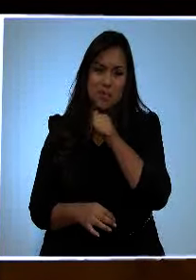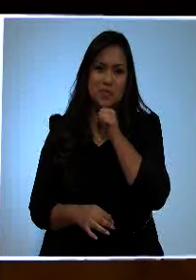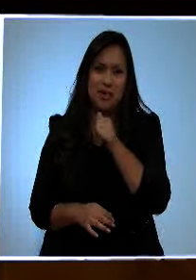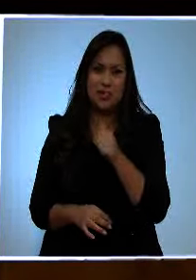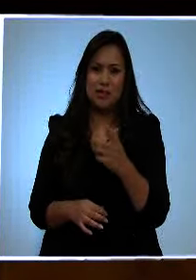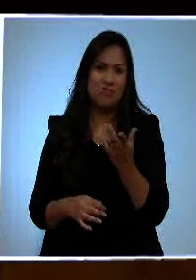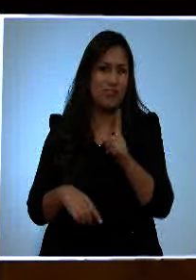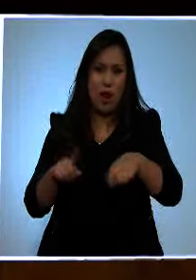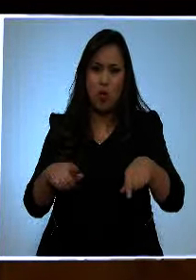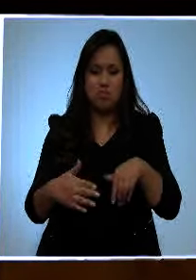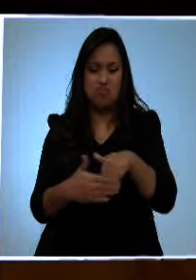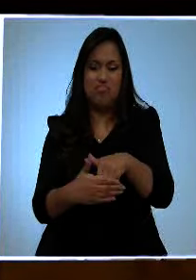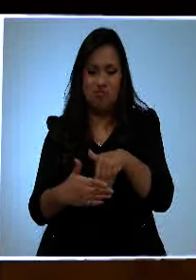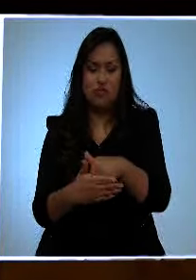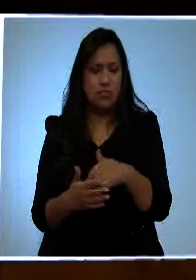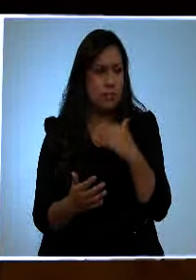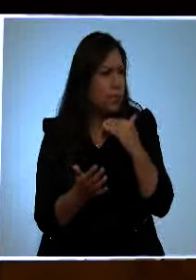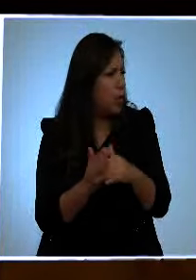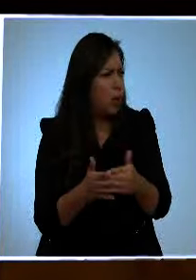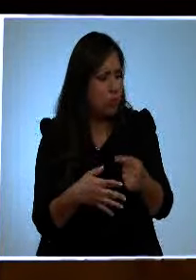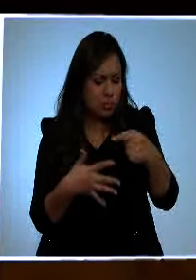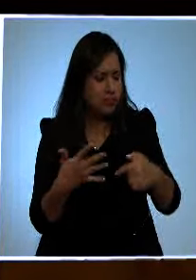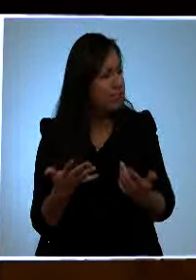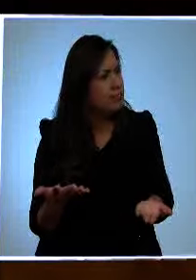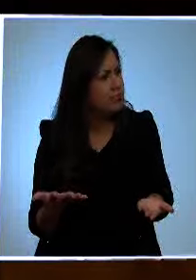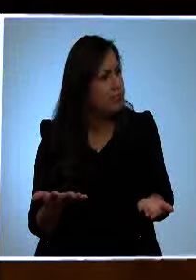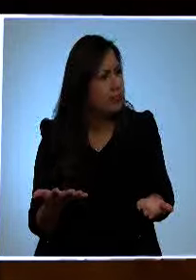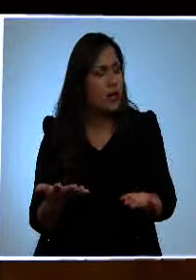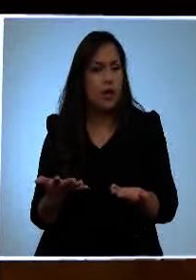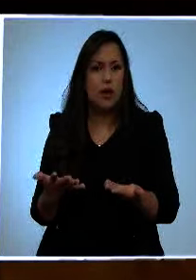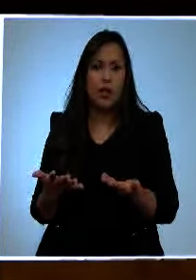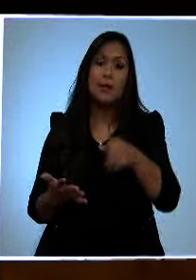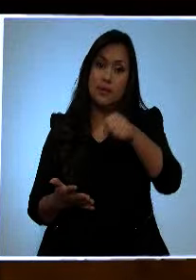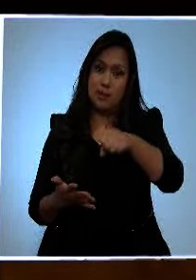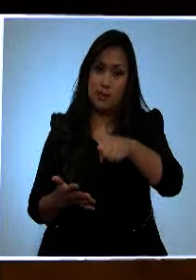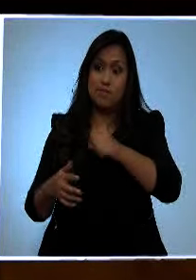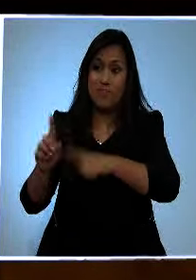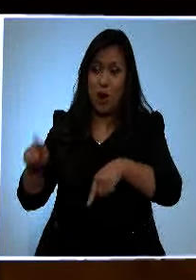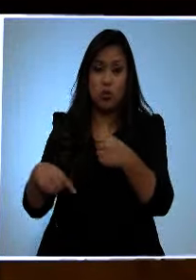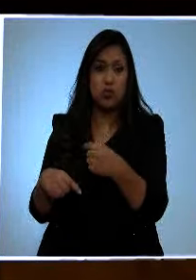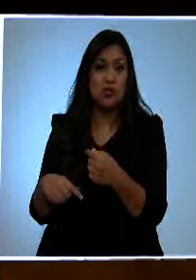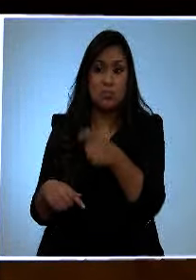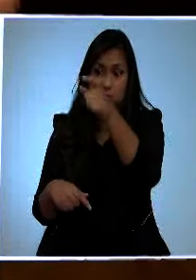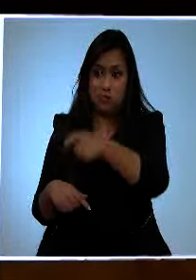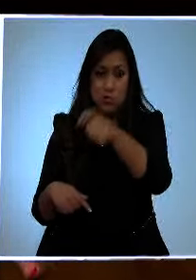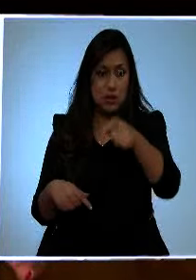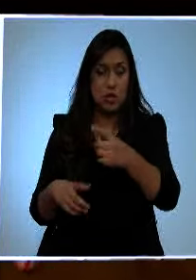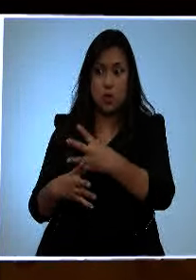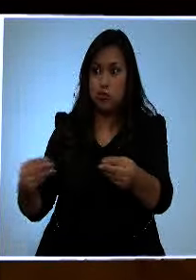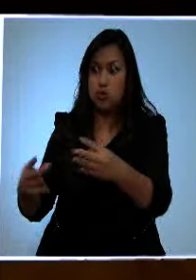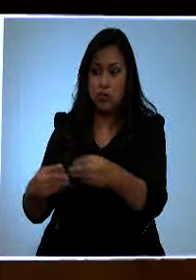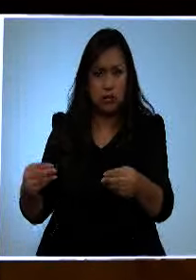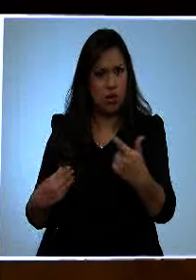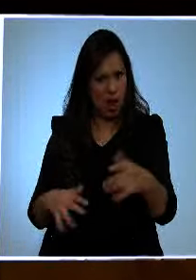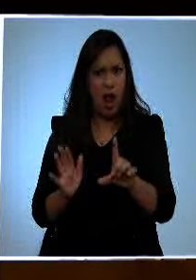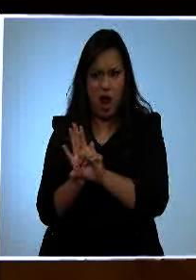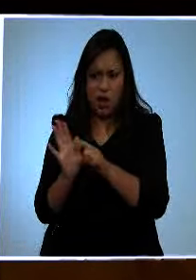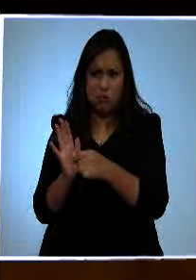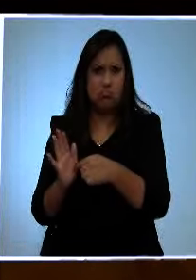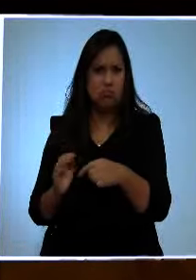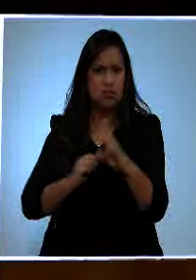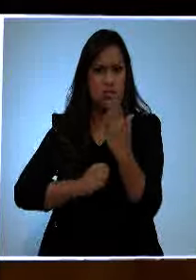avanzar el caso de los desaparecidos que está estipulado está tipificado pero